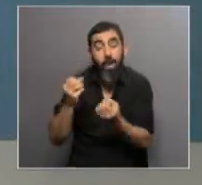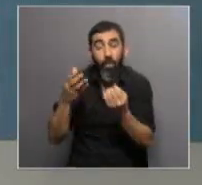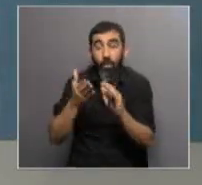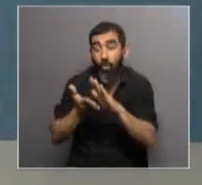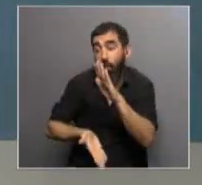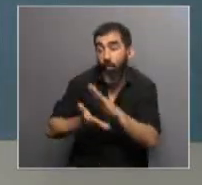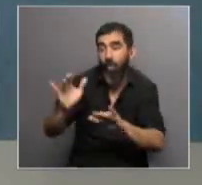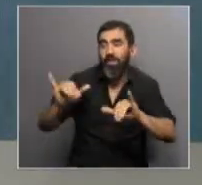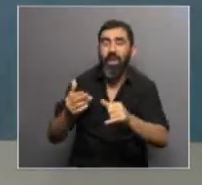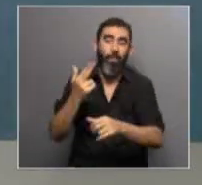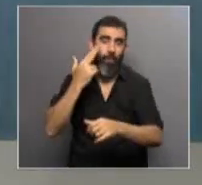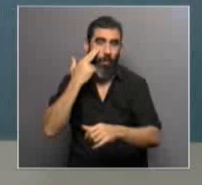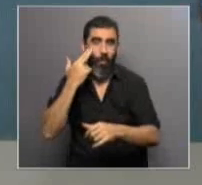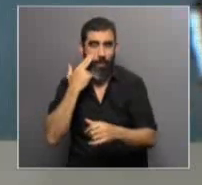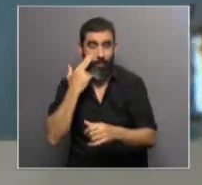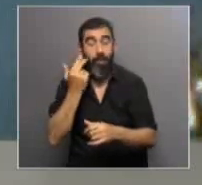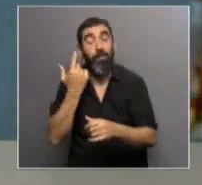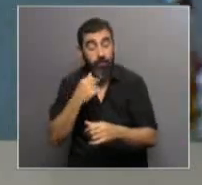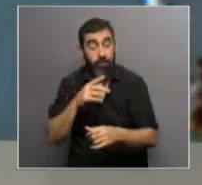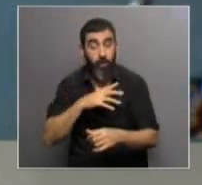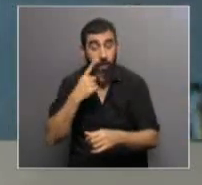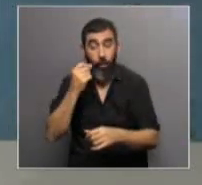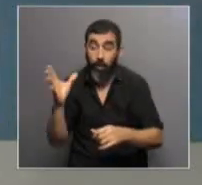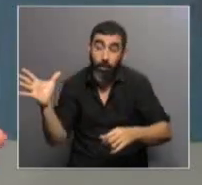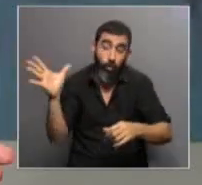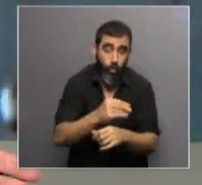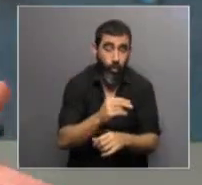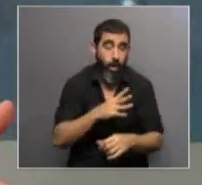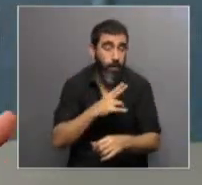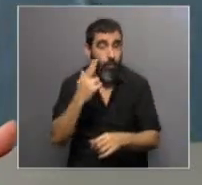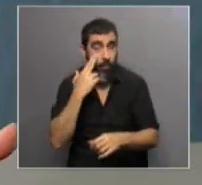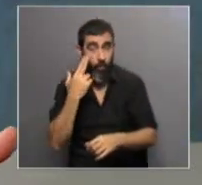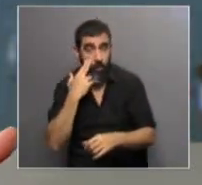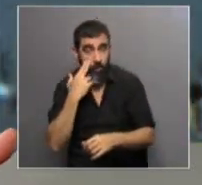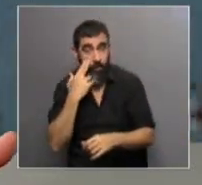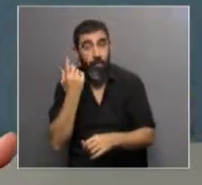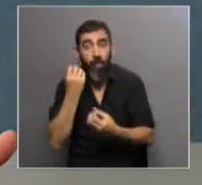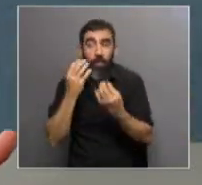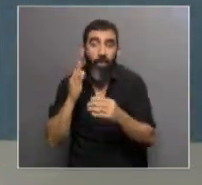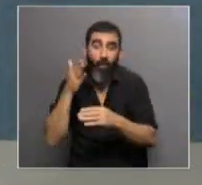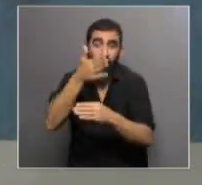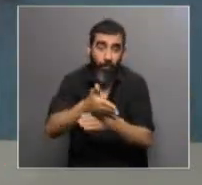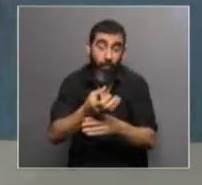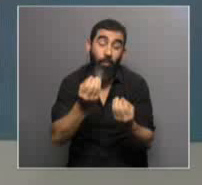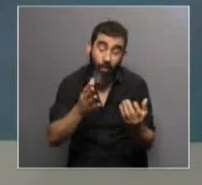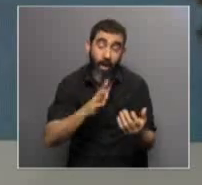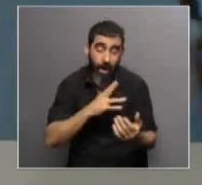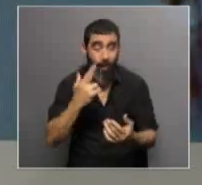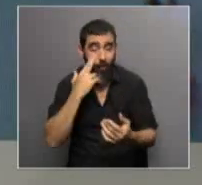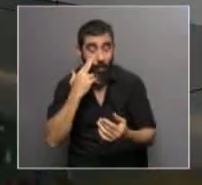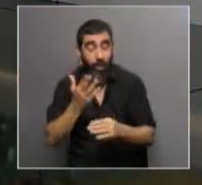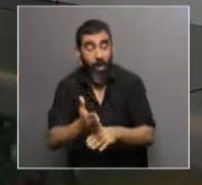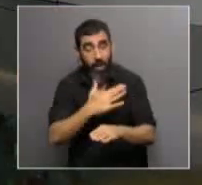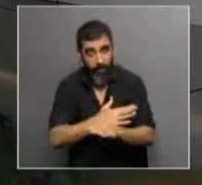problema entonces estamos viendo que están todos los pastos medianos pero por algo la fuimos a ver tomar